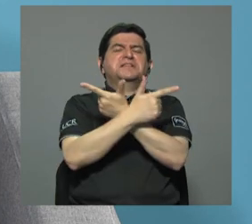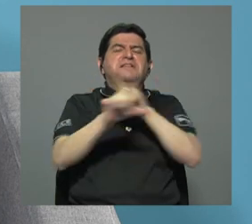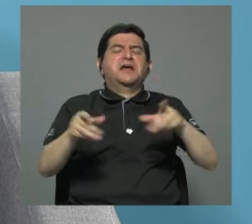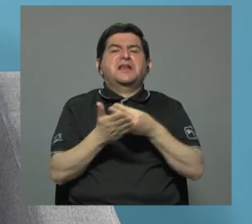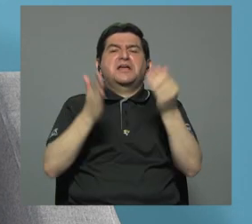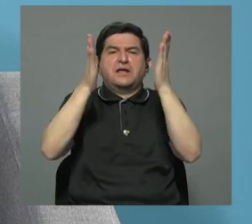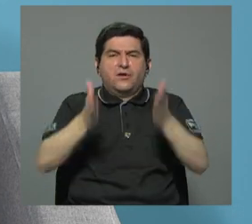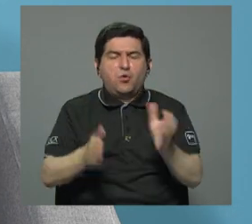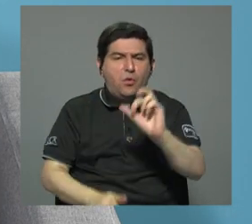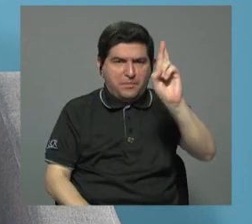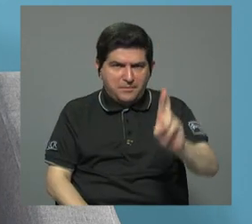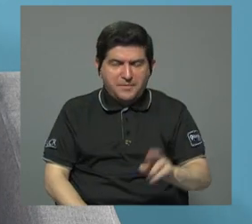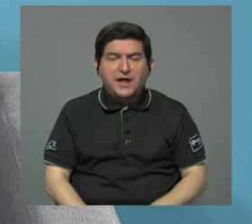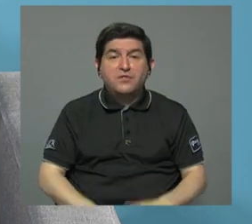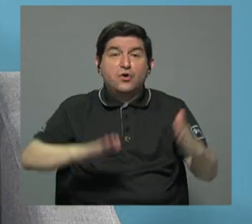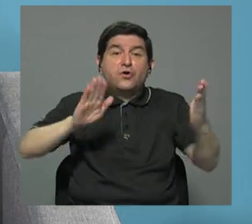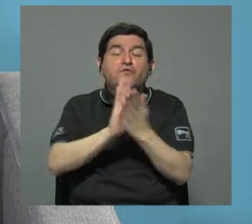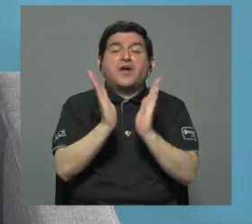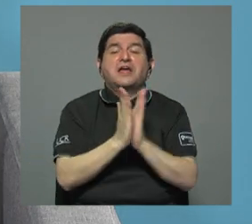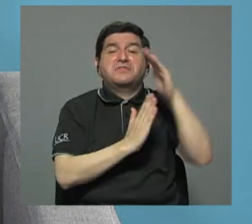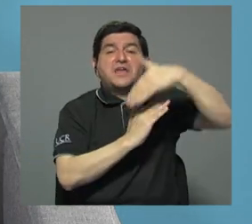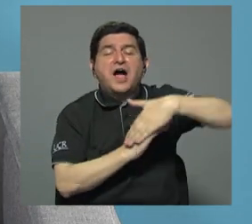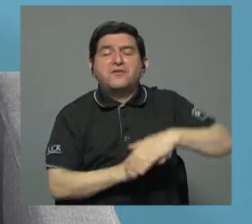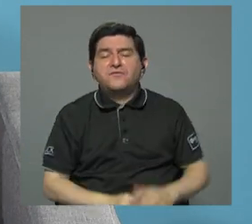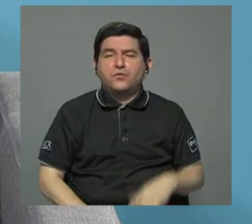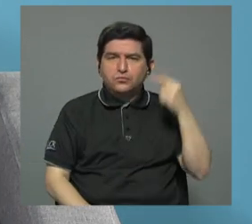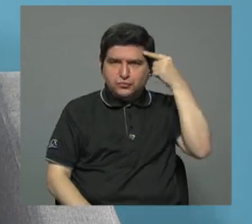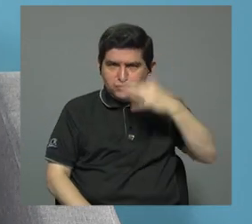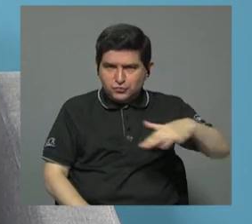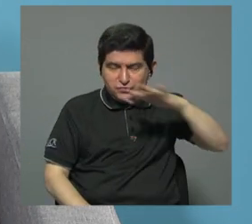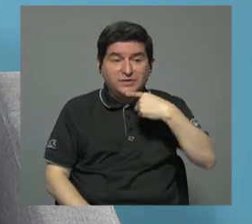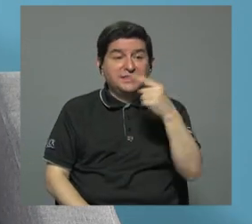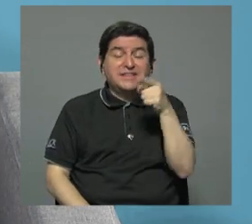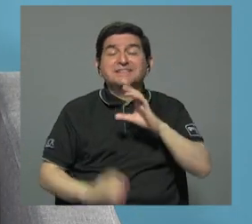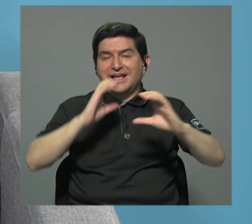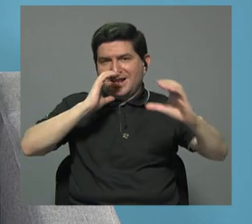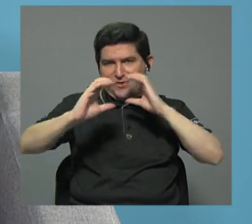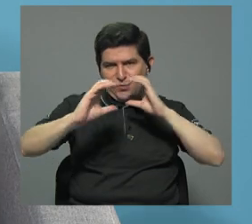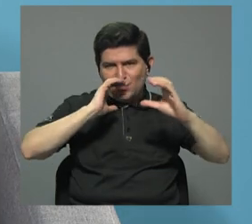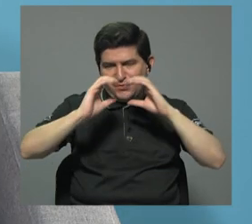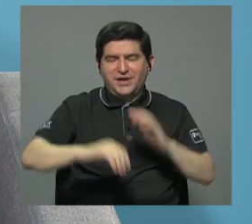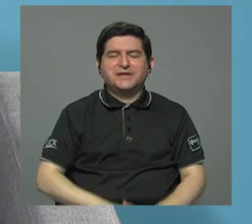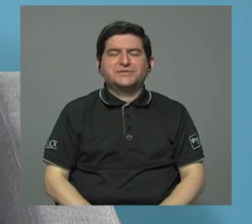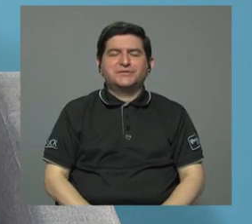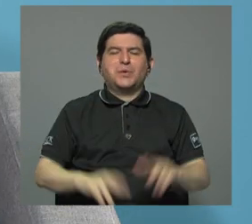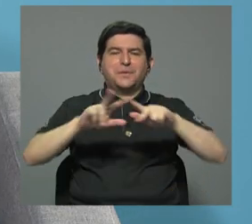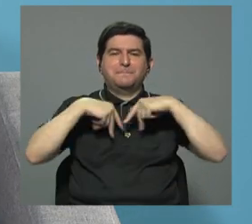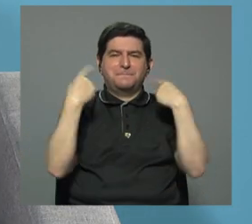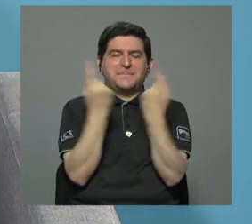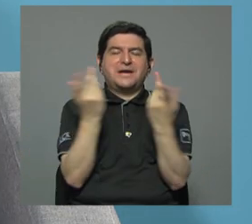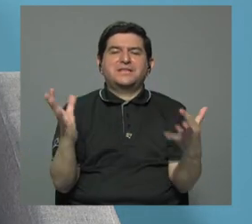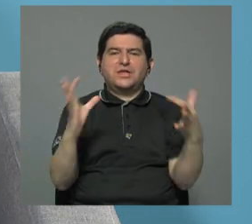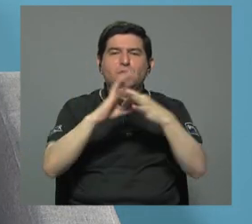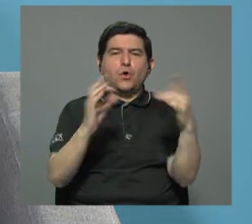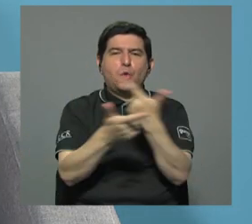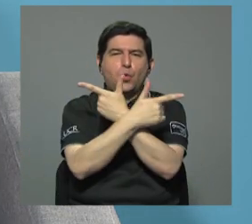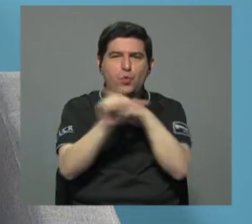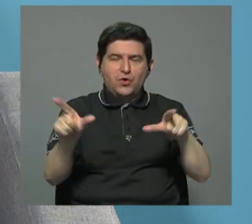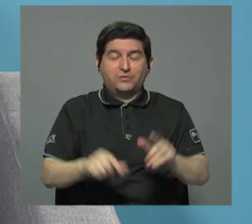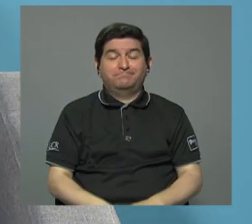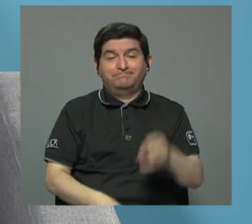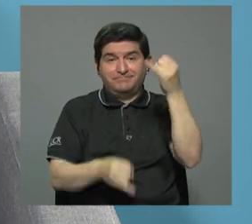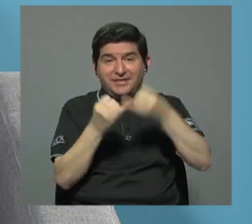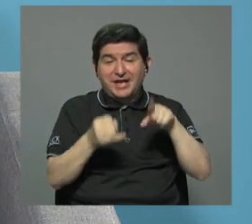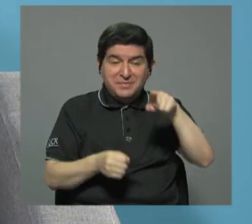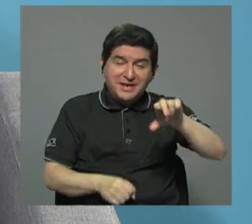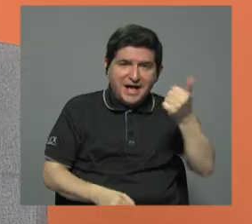consumidores costarricenses frente a los abusos del Estado, eso dice ese comunicado del Partido Unión Liberal. Con eso cerramos esta noticia porque